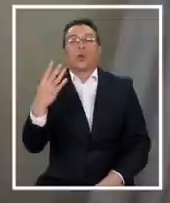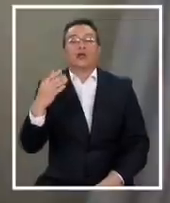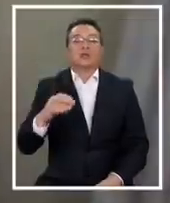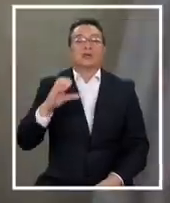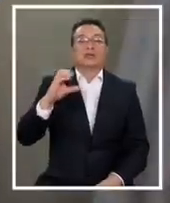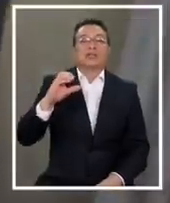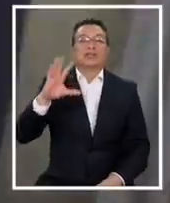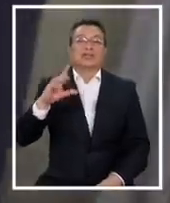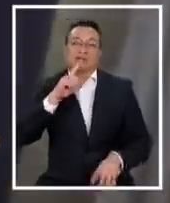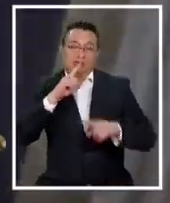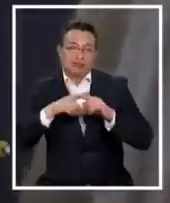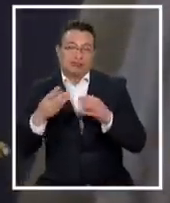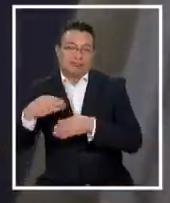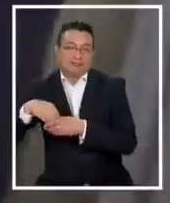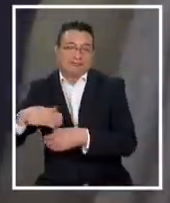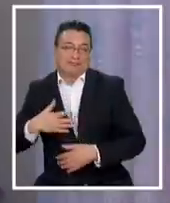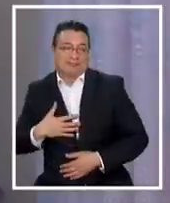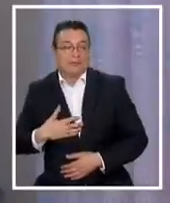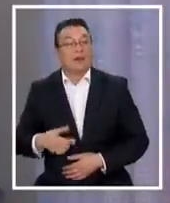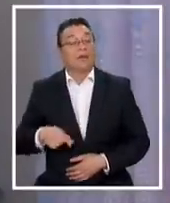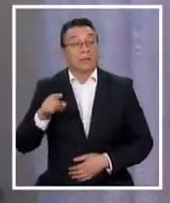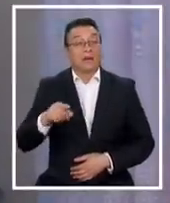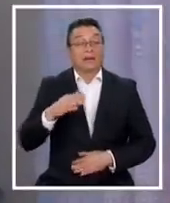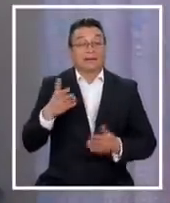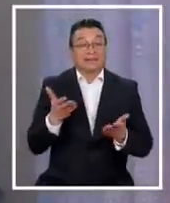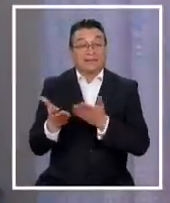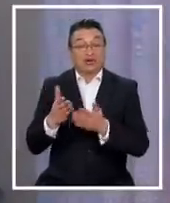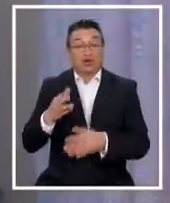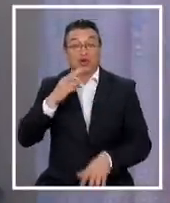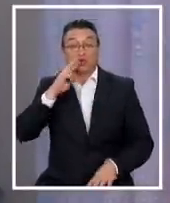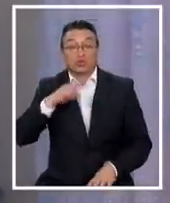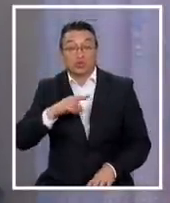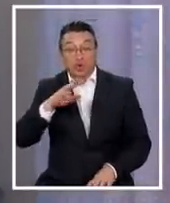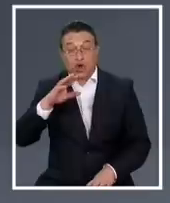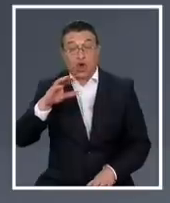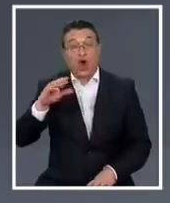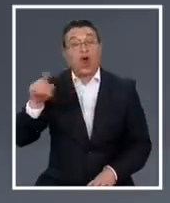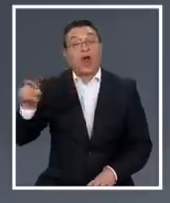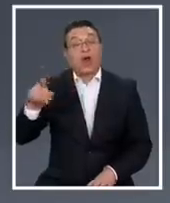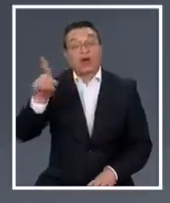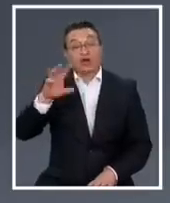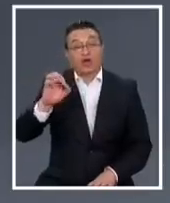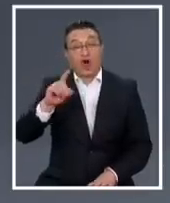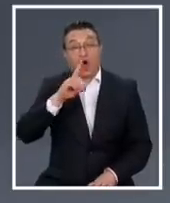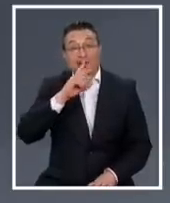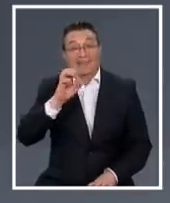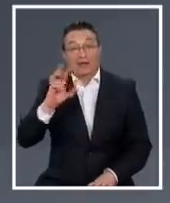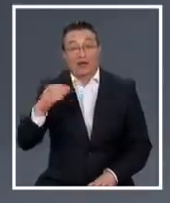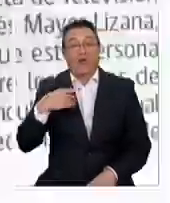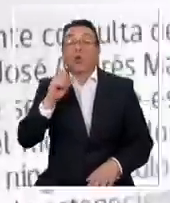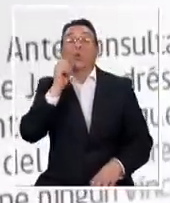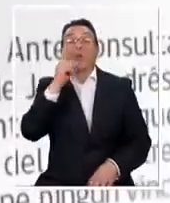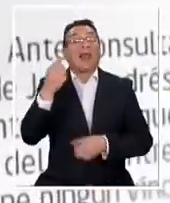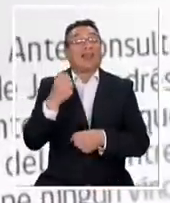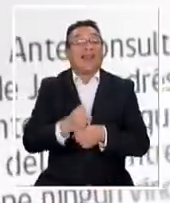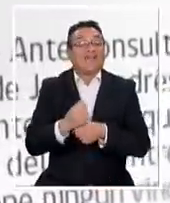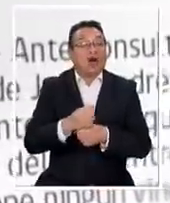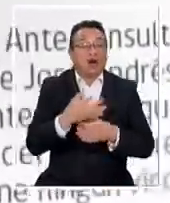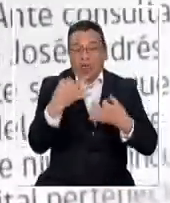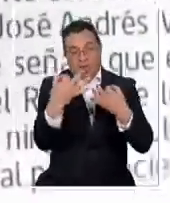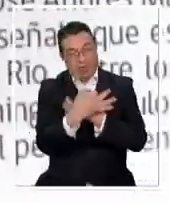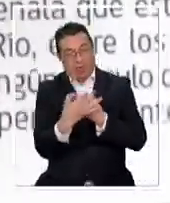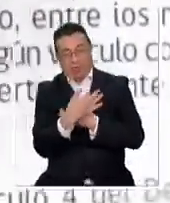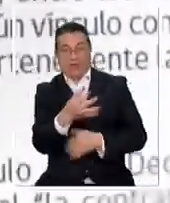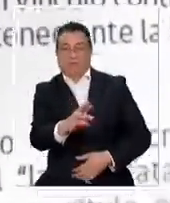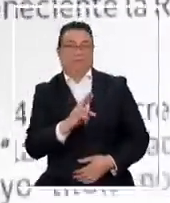C5. El Servicio de Salud Suroriente, del que depende el Hospital Sotero del Río, no aclaró las tareas que habría desempeñado Guillermo